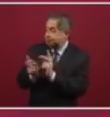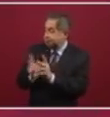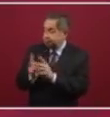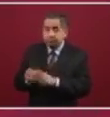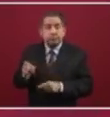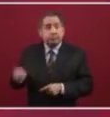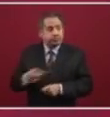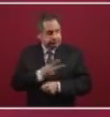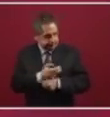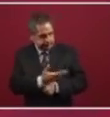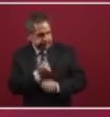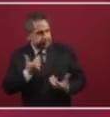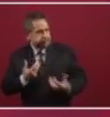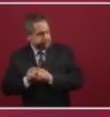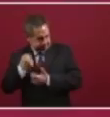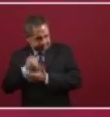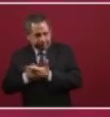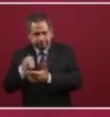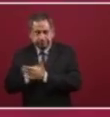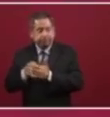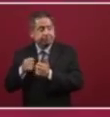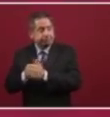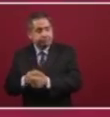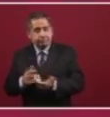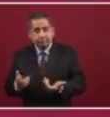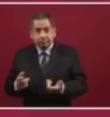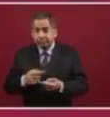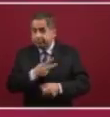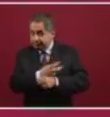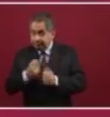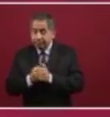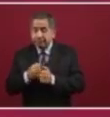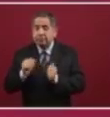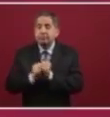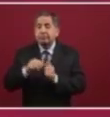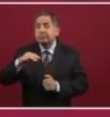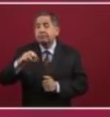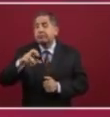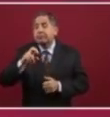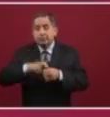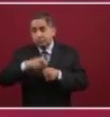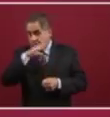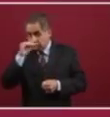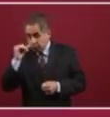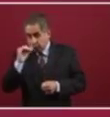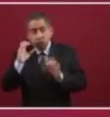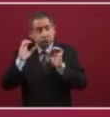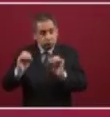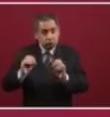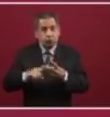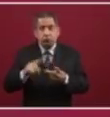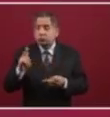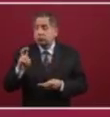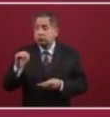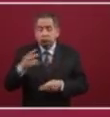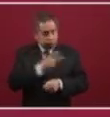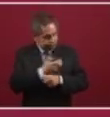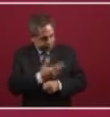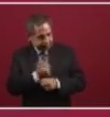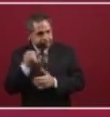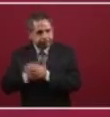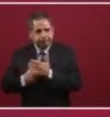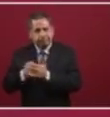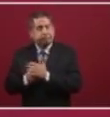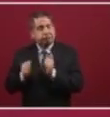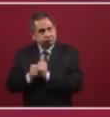invitaciones: ir a luchar a Cuba con Maceo o con Uribe y con